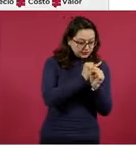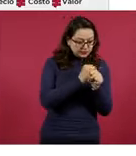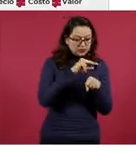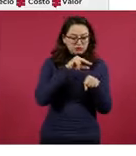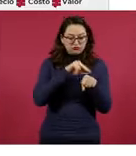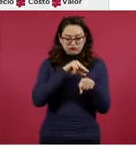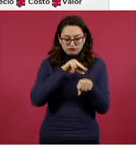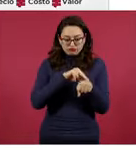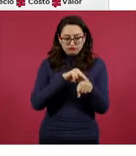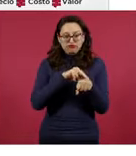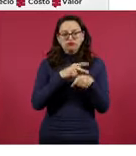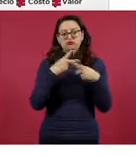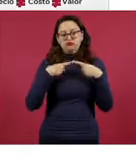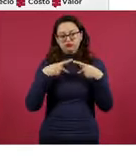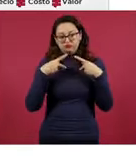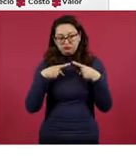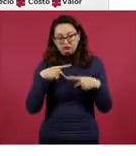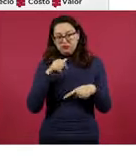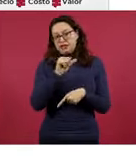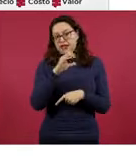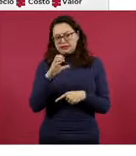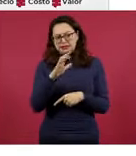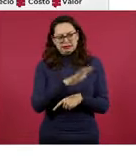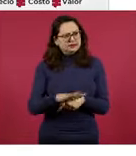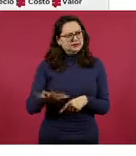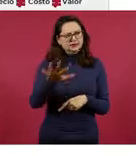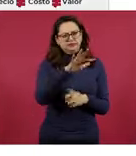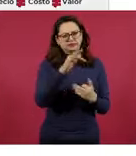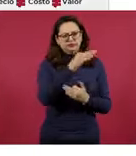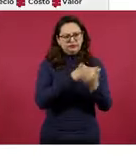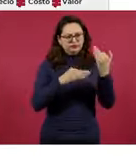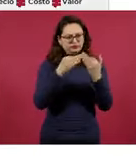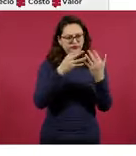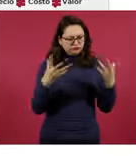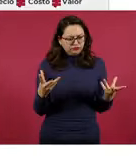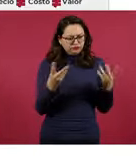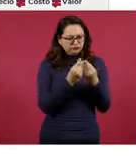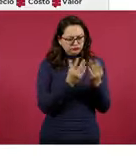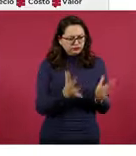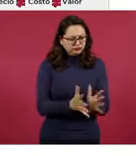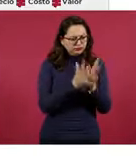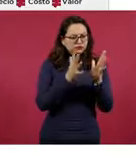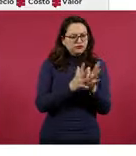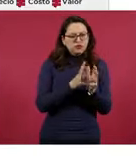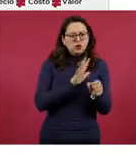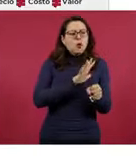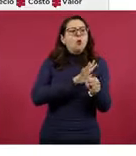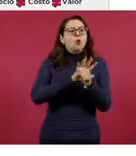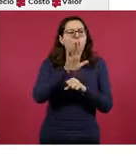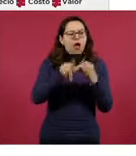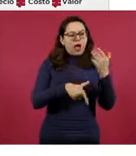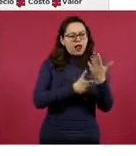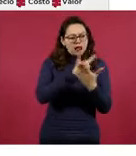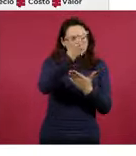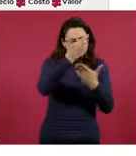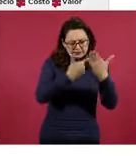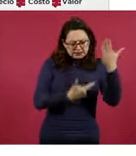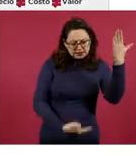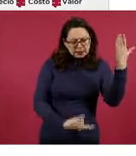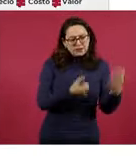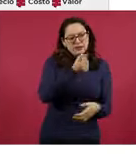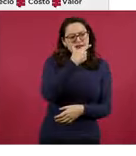sociedad civil, y esto va a dar lugar a la compra consolidada de medicamentos. Cito esto